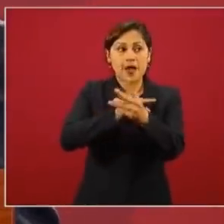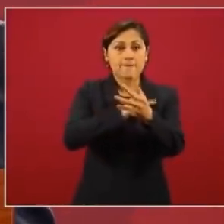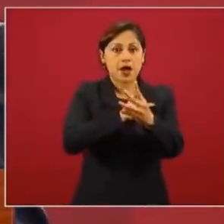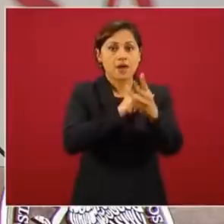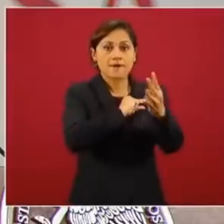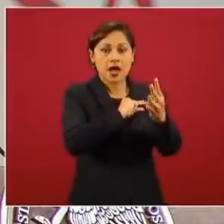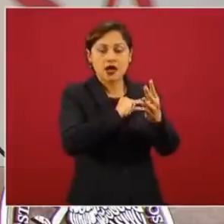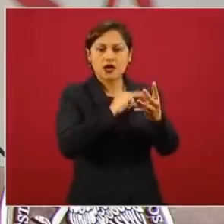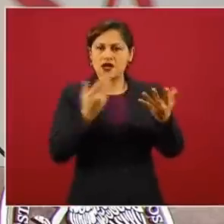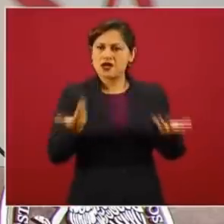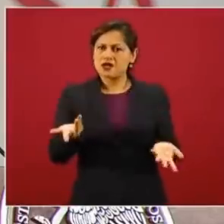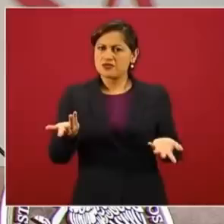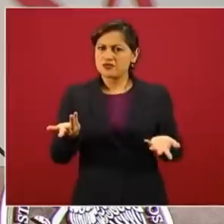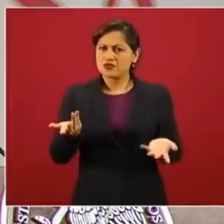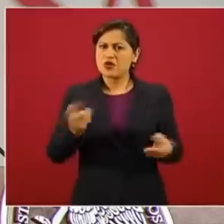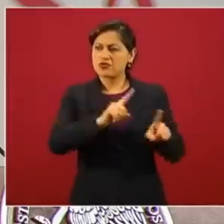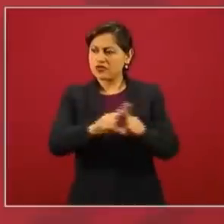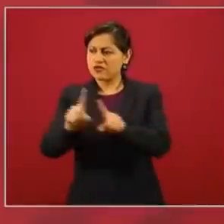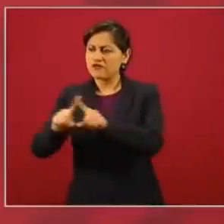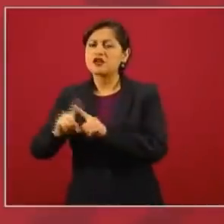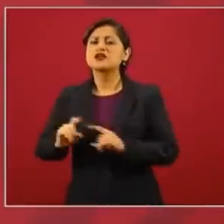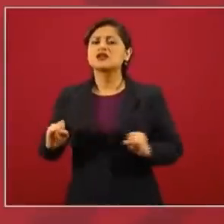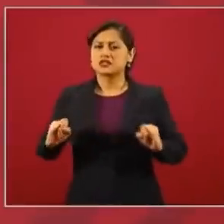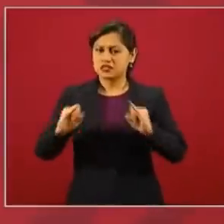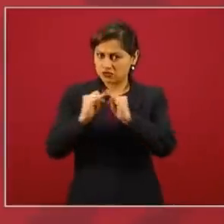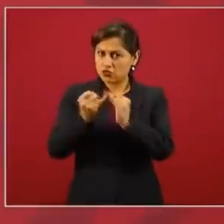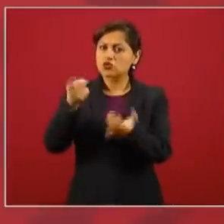organismos llenos de profesionales